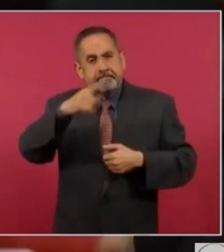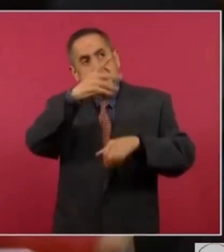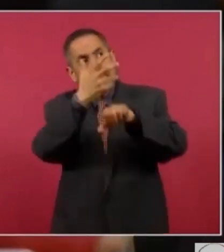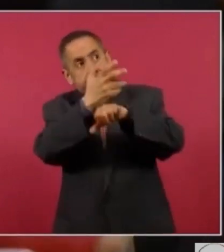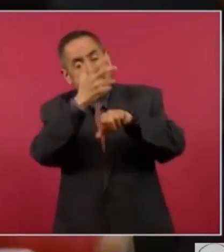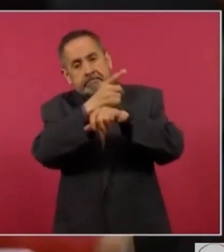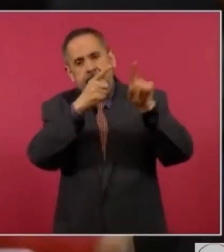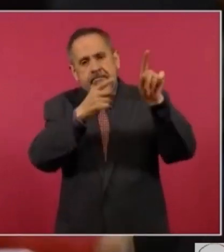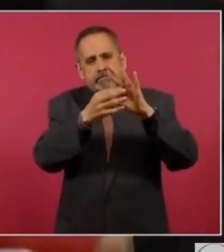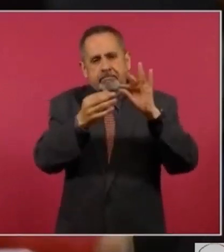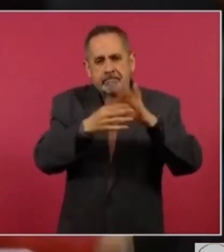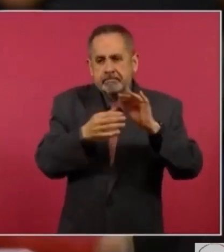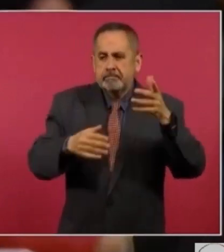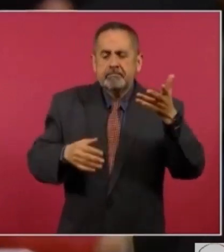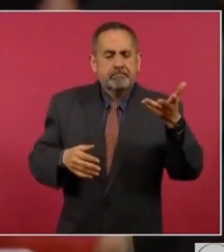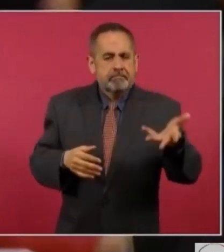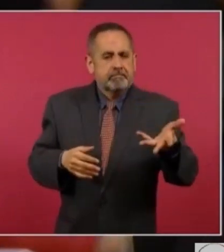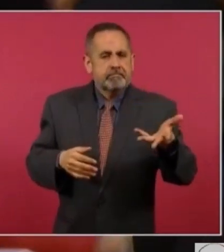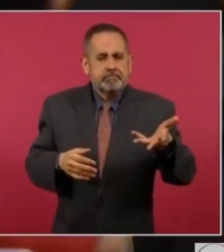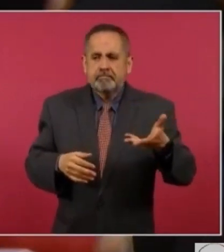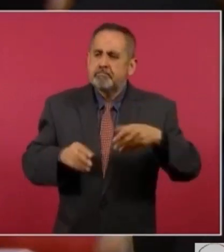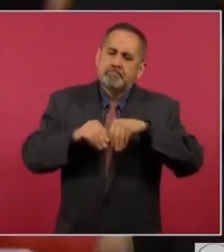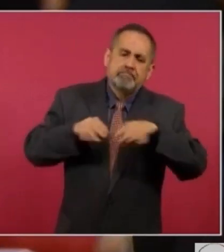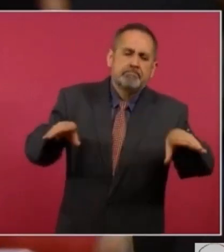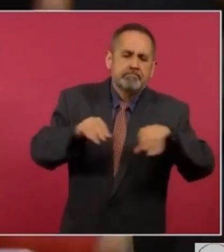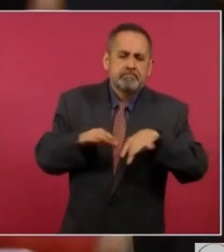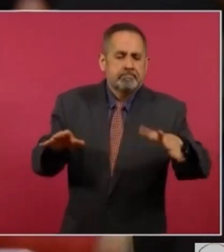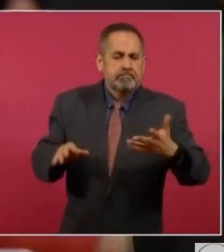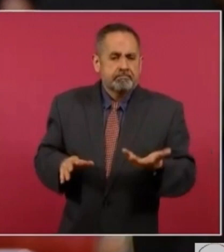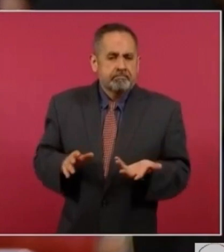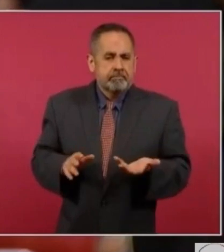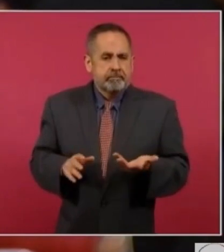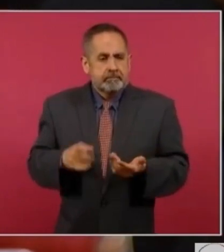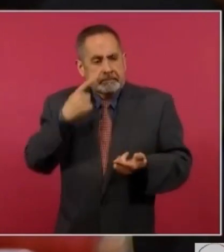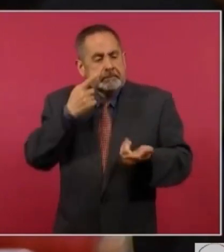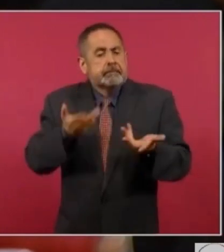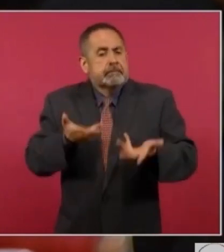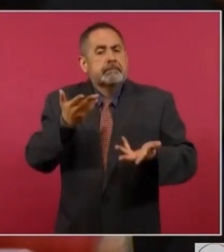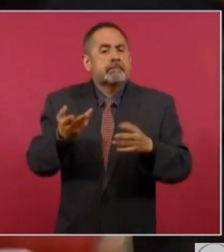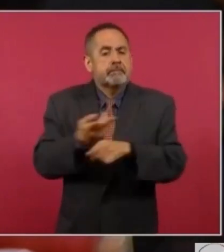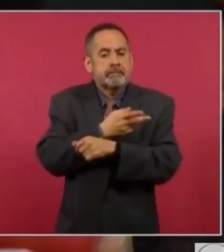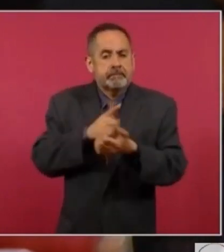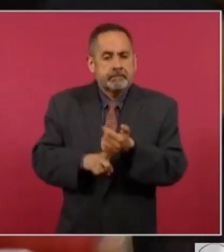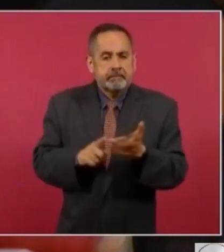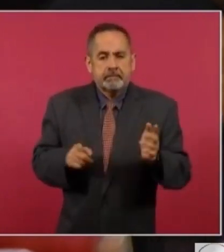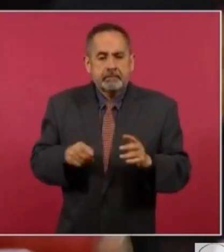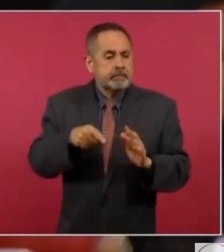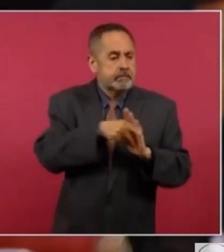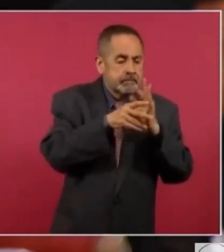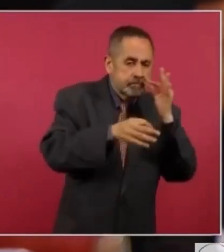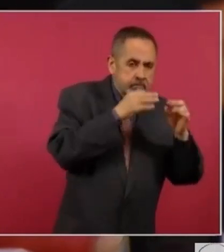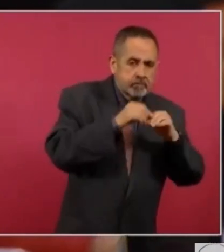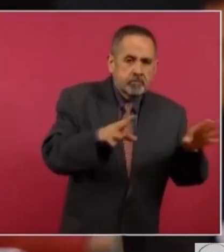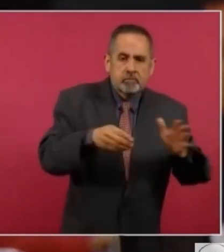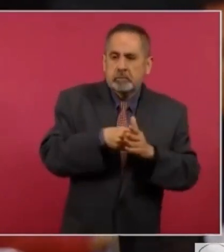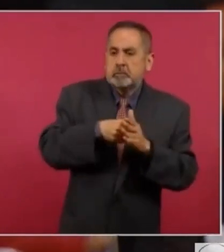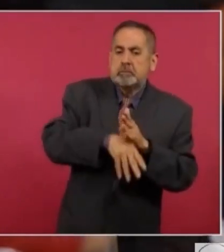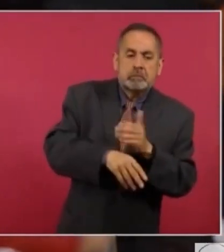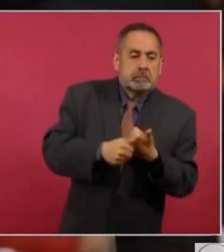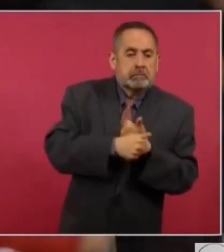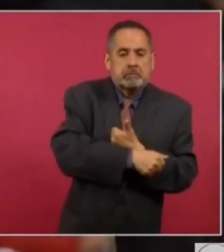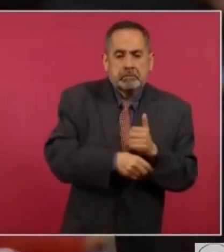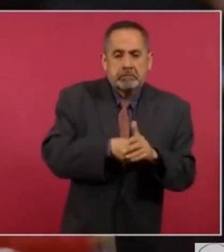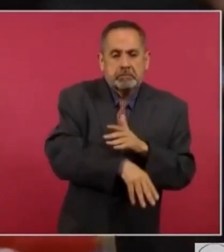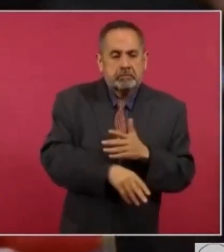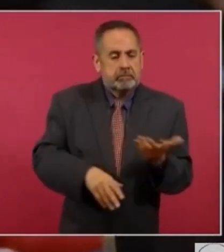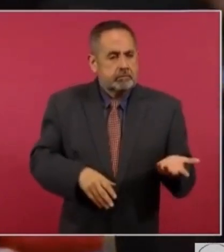pues, finalmente no se van a hacer públicas y pues todo depende también de los propios medios de comunicación que quieran informar y que no